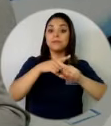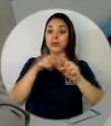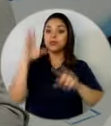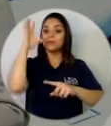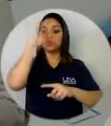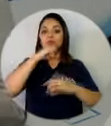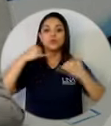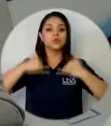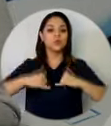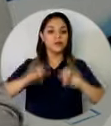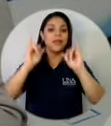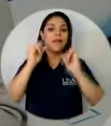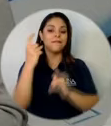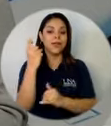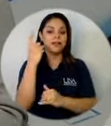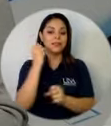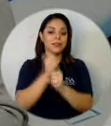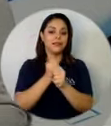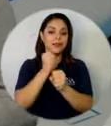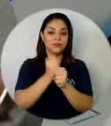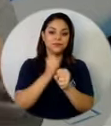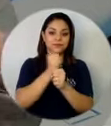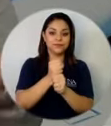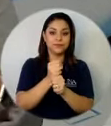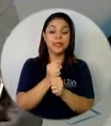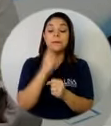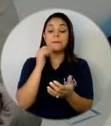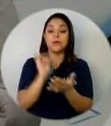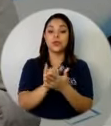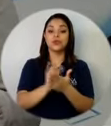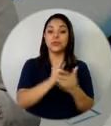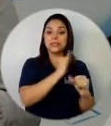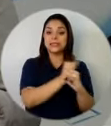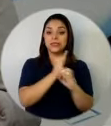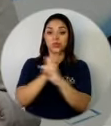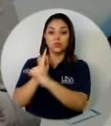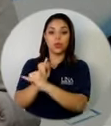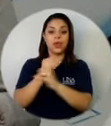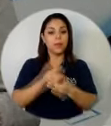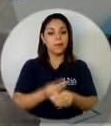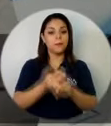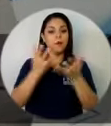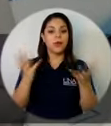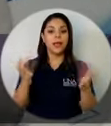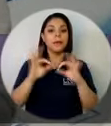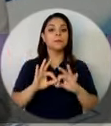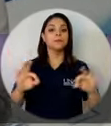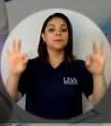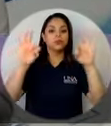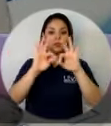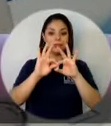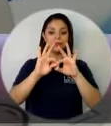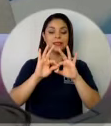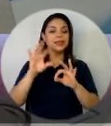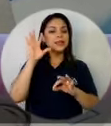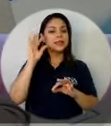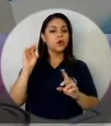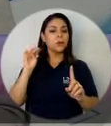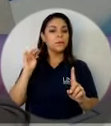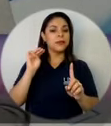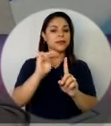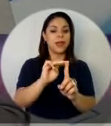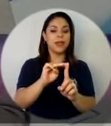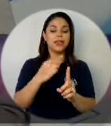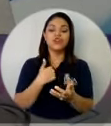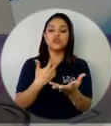nos damos cuenta que todavía nos falta por hacer. Y ahí la institucionalidad pública es importante, pero también, y yo creo que el mensaje